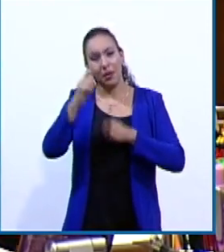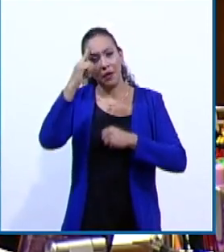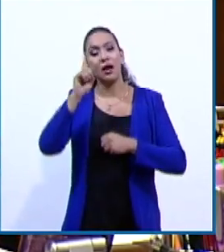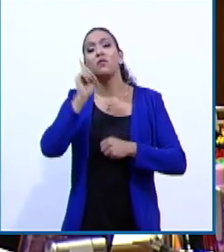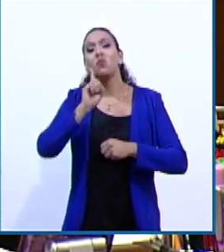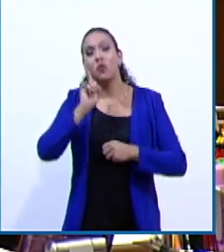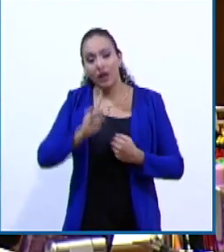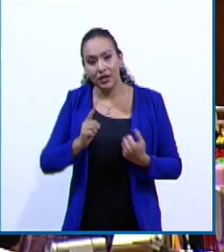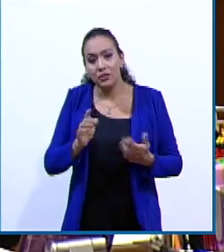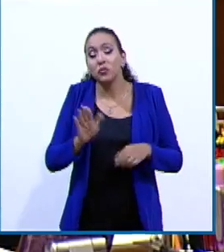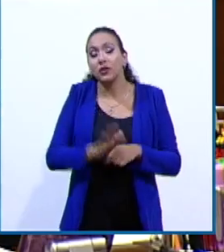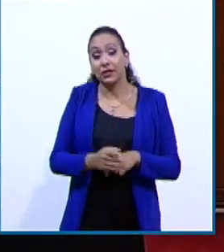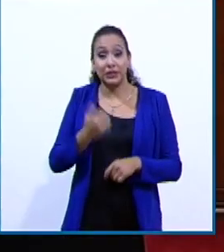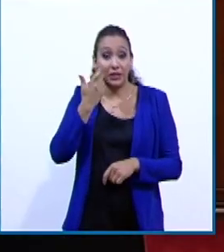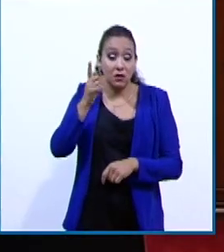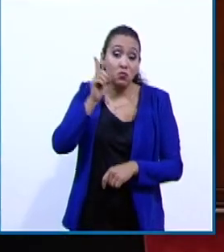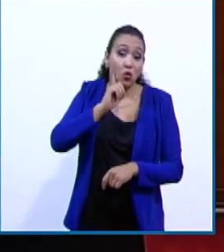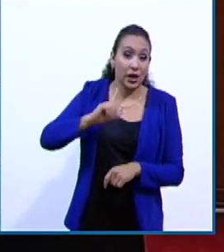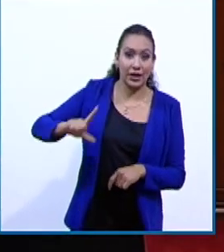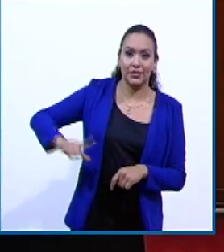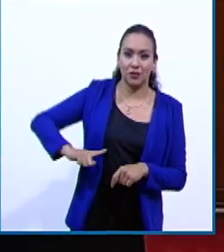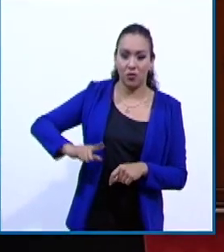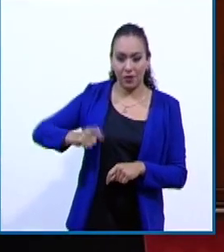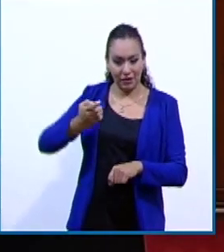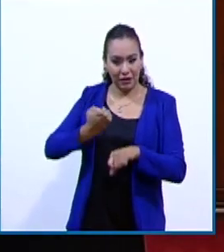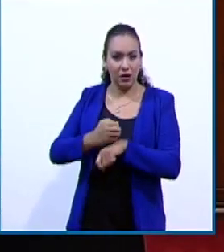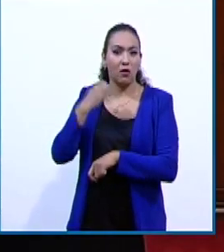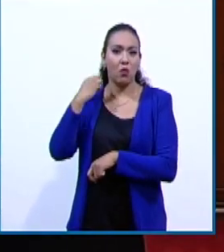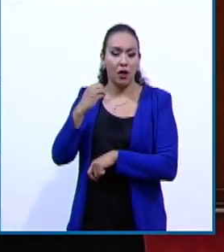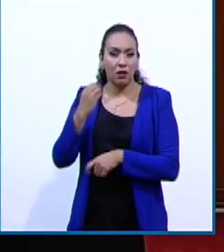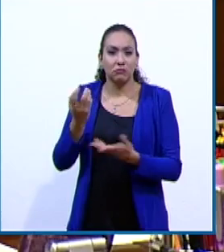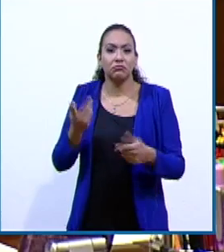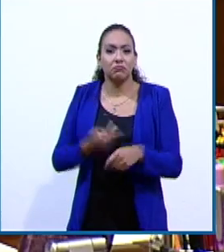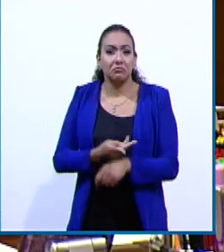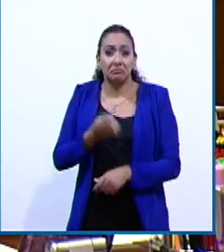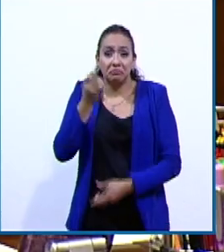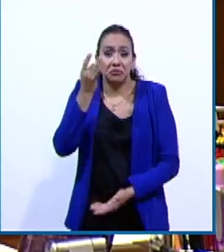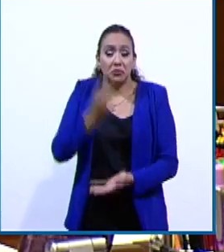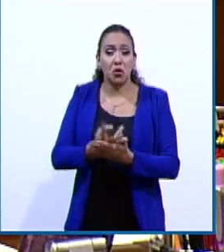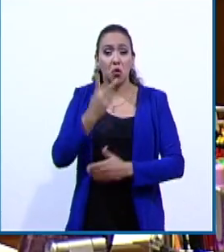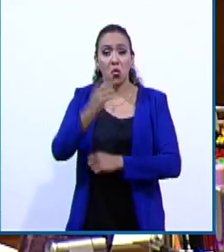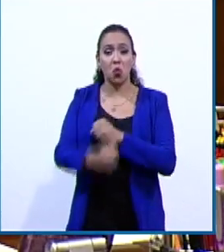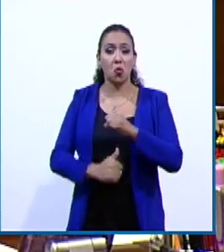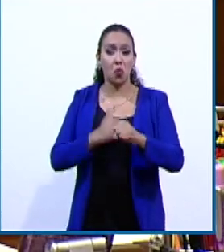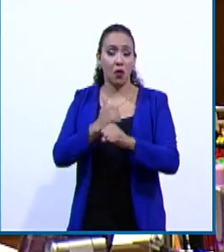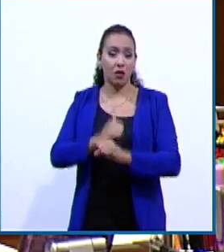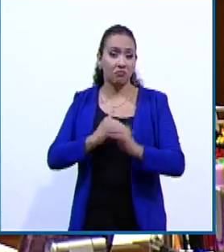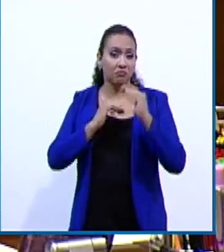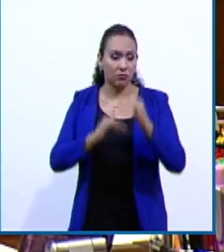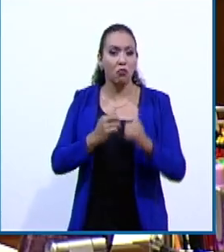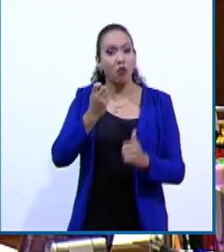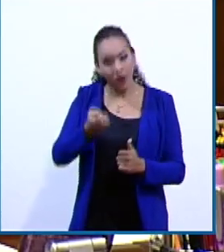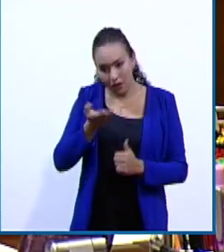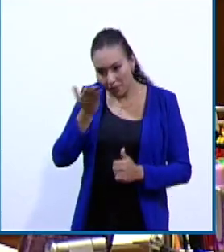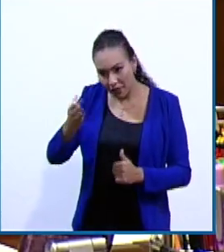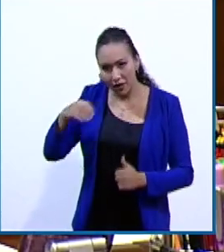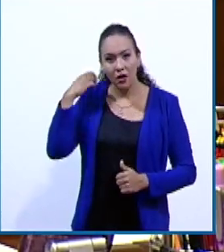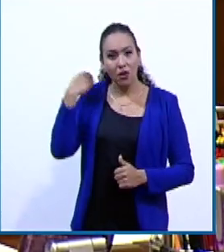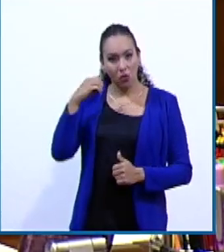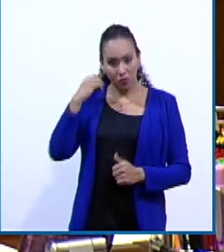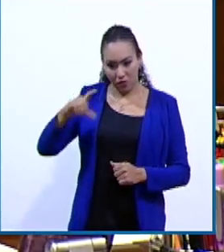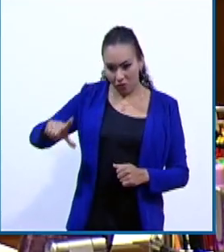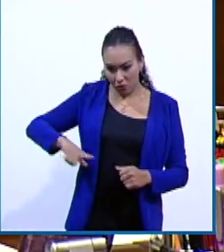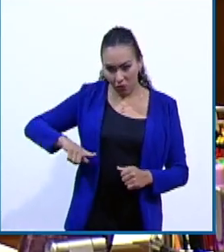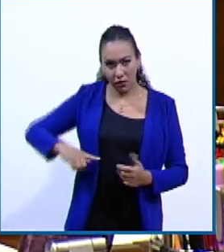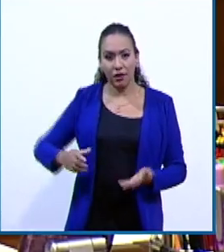para gobernar el estado de Oaxaca. Amplía las consideraciones para exhortar a las autoridades oaxaqueñas. Se